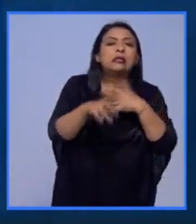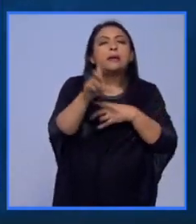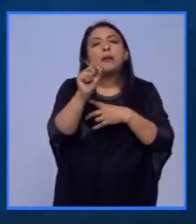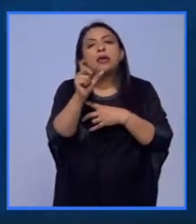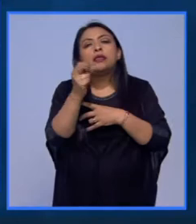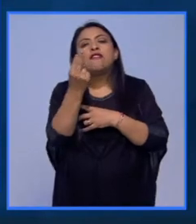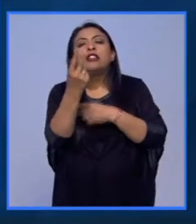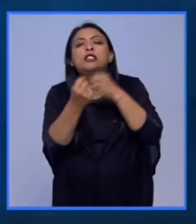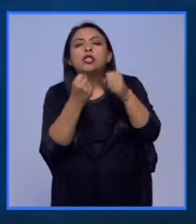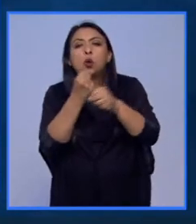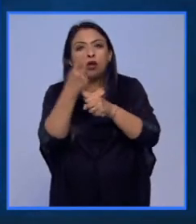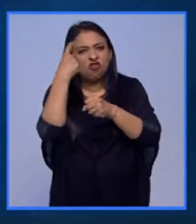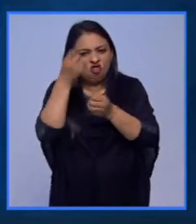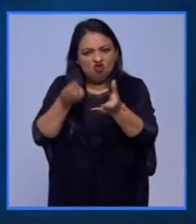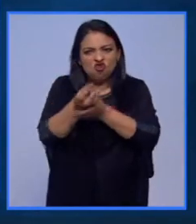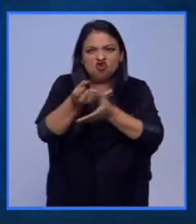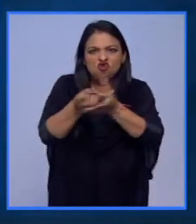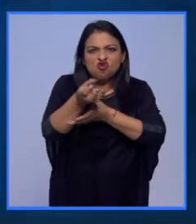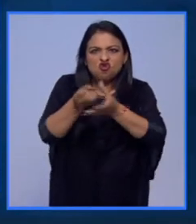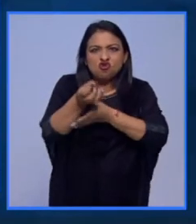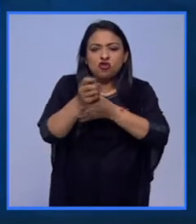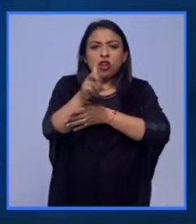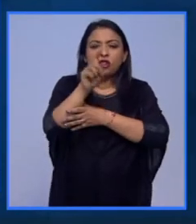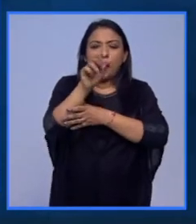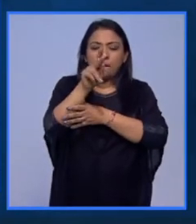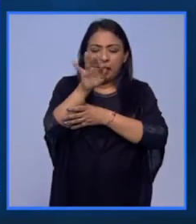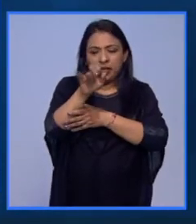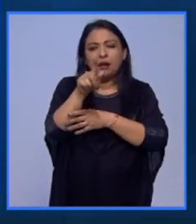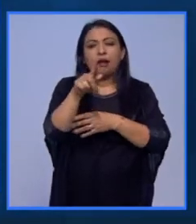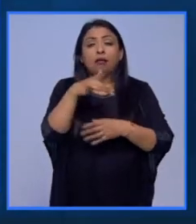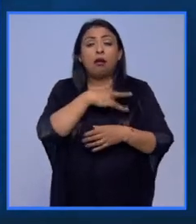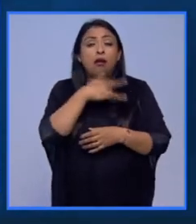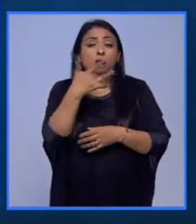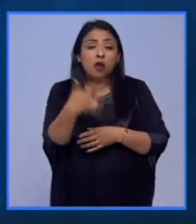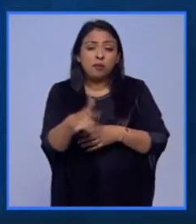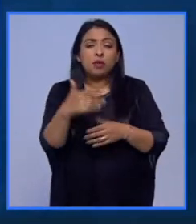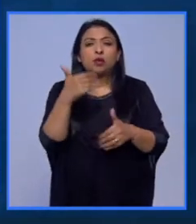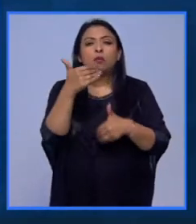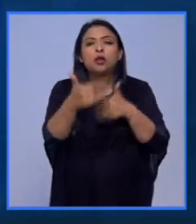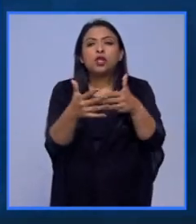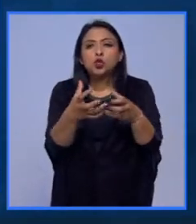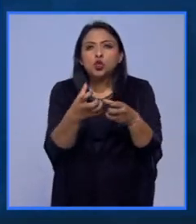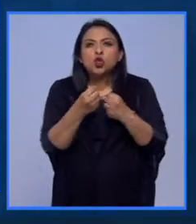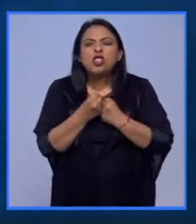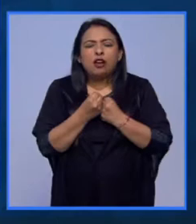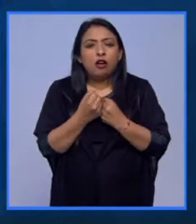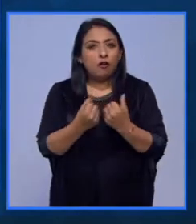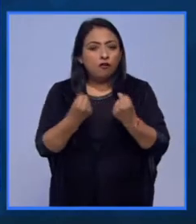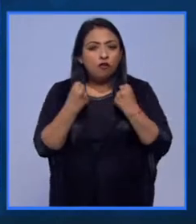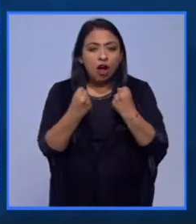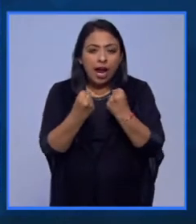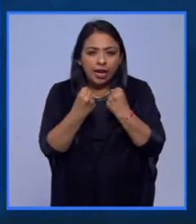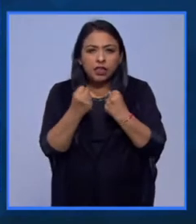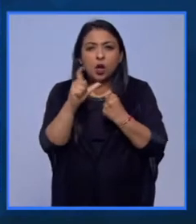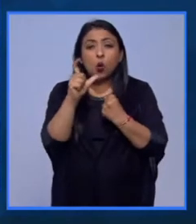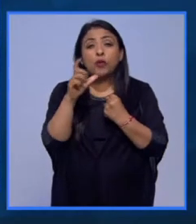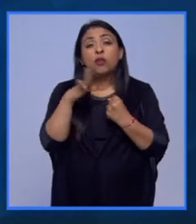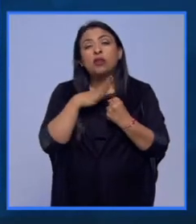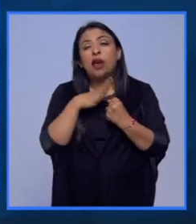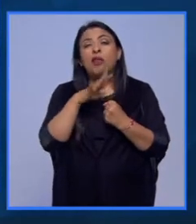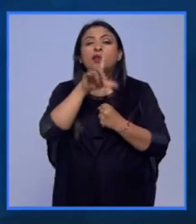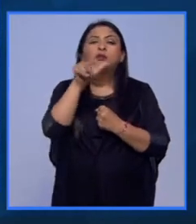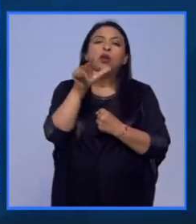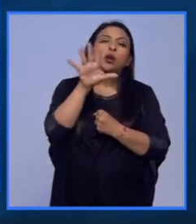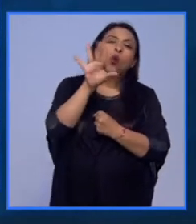años, es cuando más el cerebro libera dopamina y es cuando los enamoramientos y los procesos de apego son tan fuertes que cuando ya tenemos